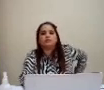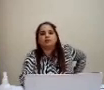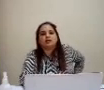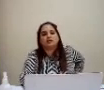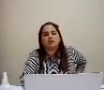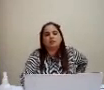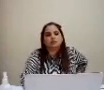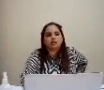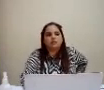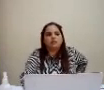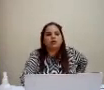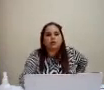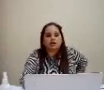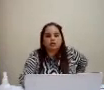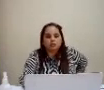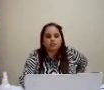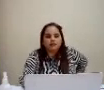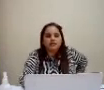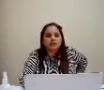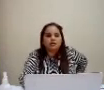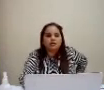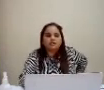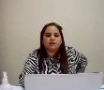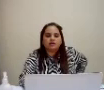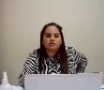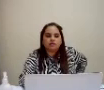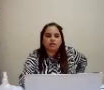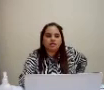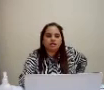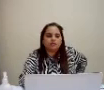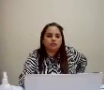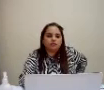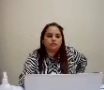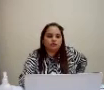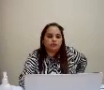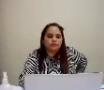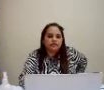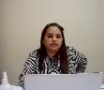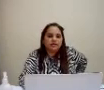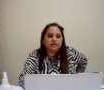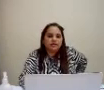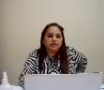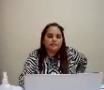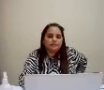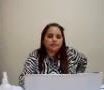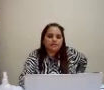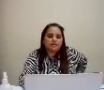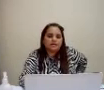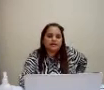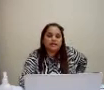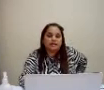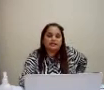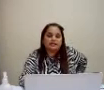de salud mental. Tenemos, digamos, un lenguaje común, que es una clasificación hecha en un libro que